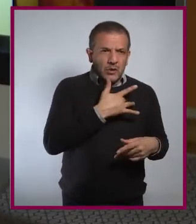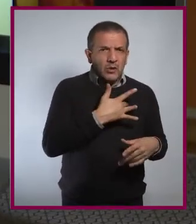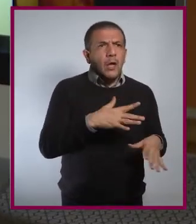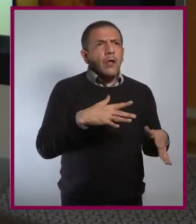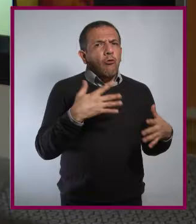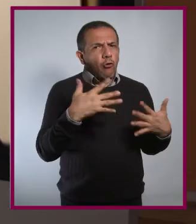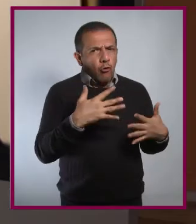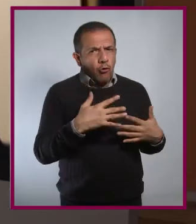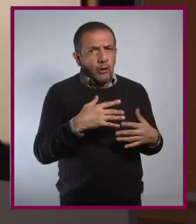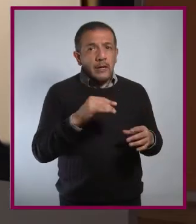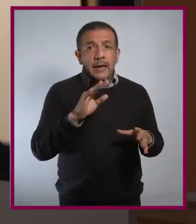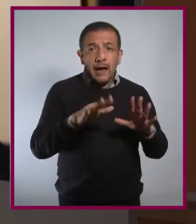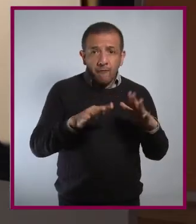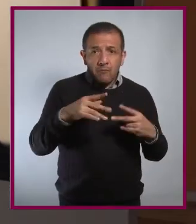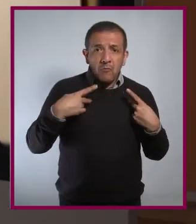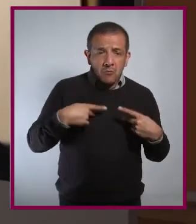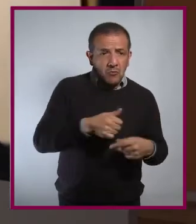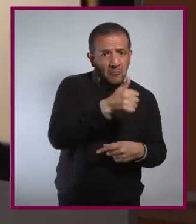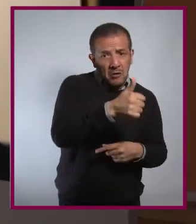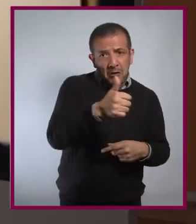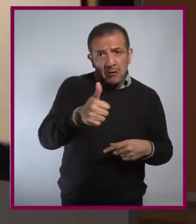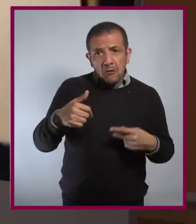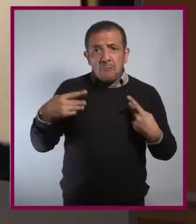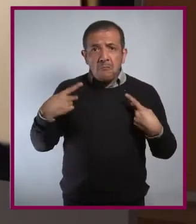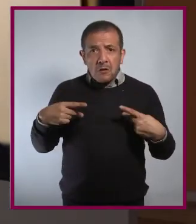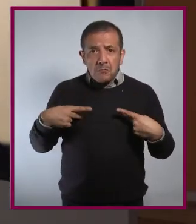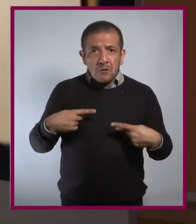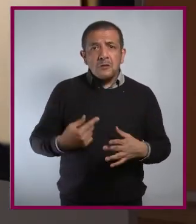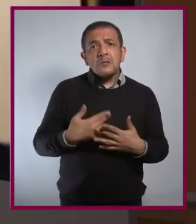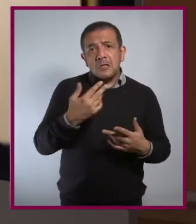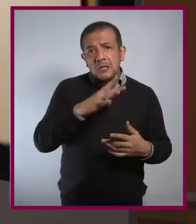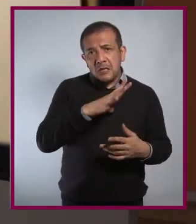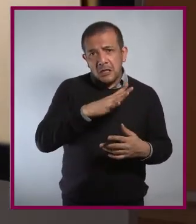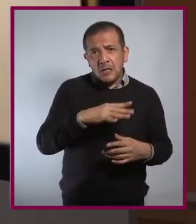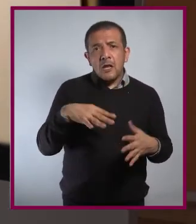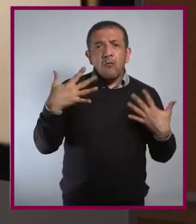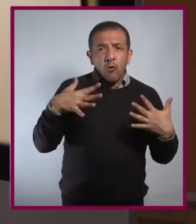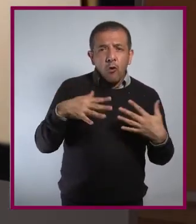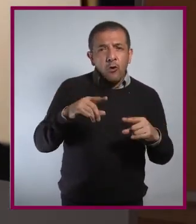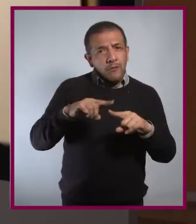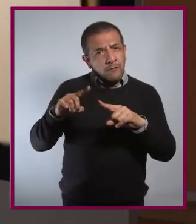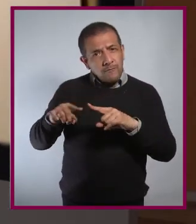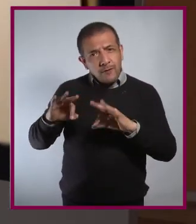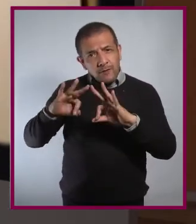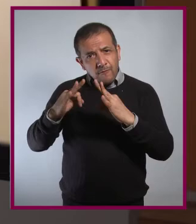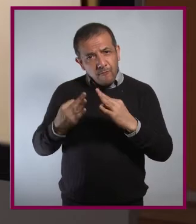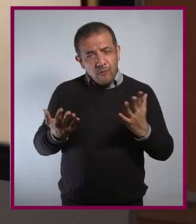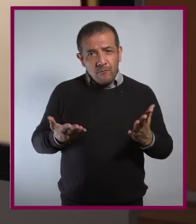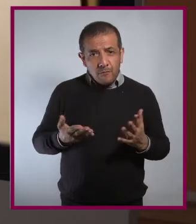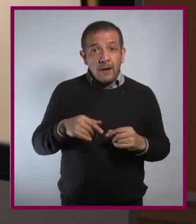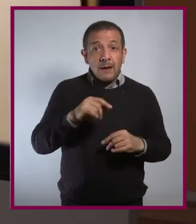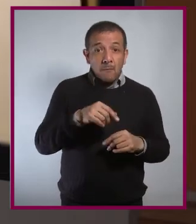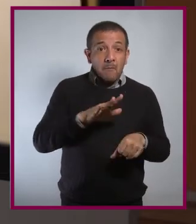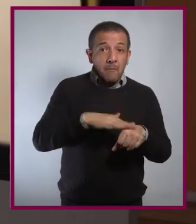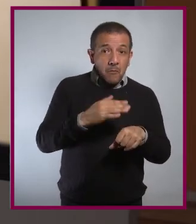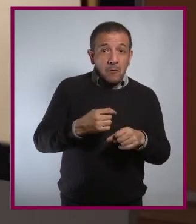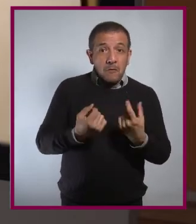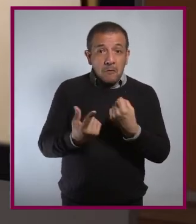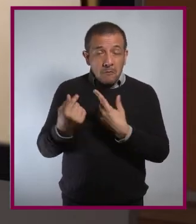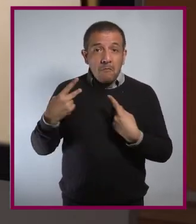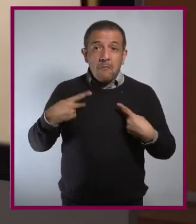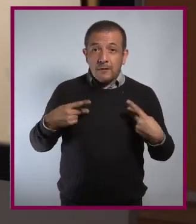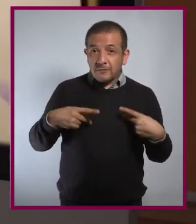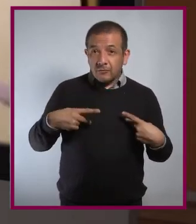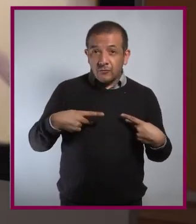considera doloroso. Y por eso se dice que cada persona tiene su propio umbral, porque no para todos la misma intensidad va a